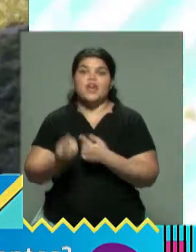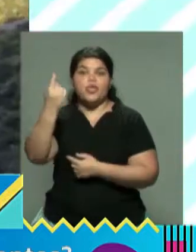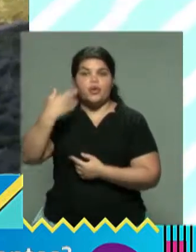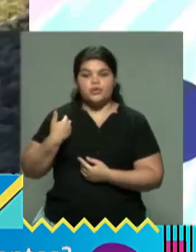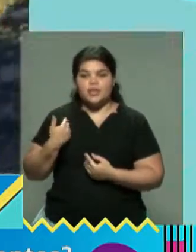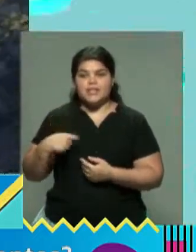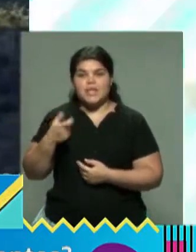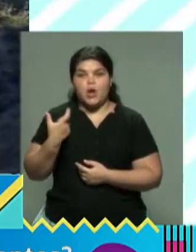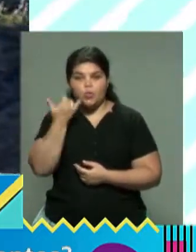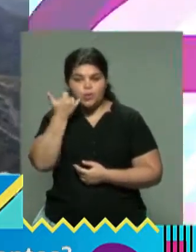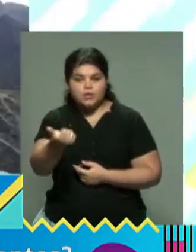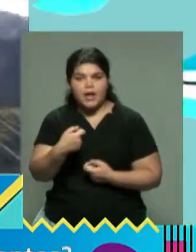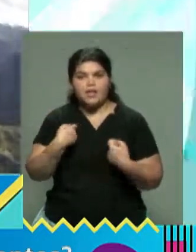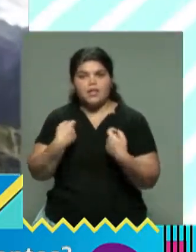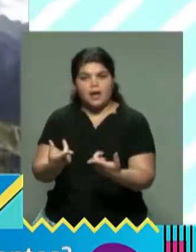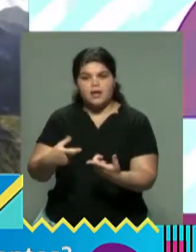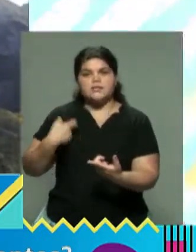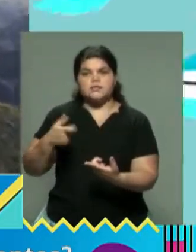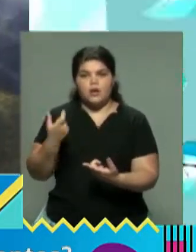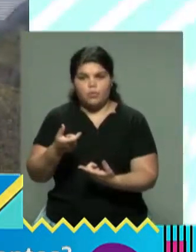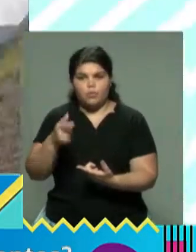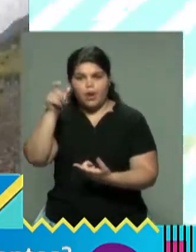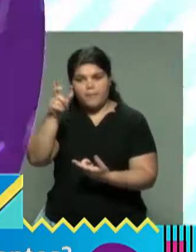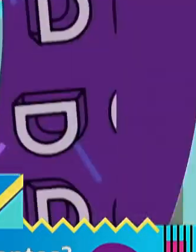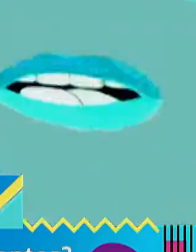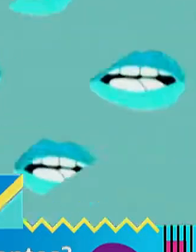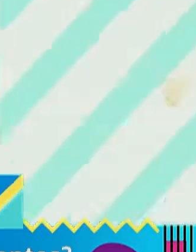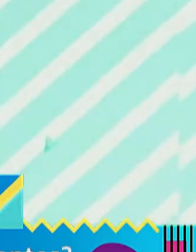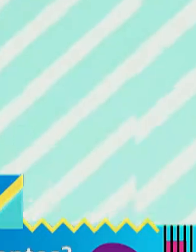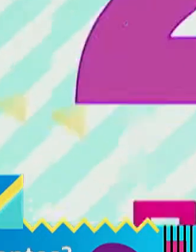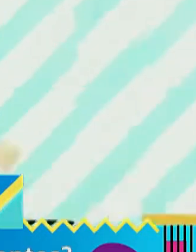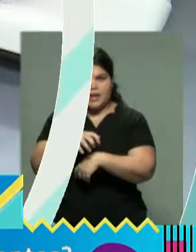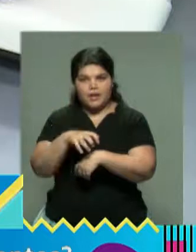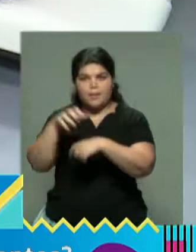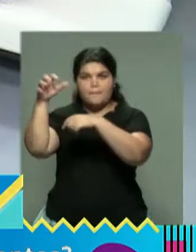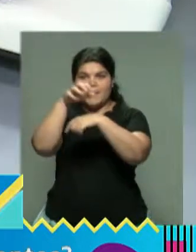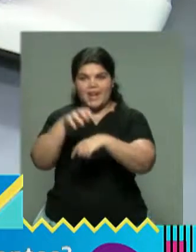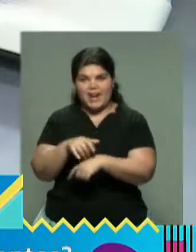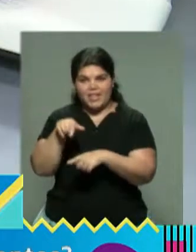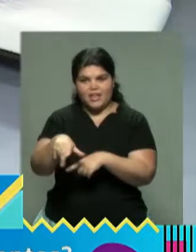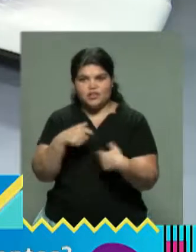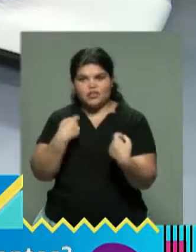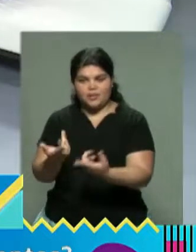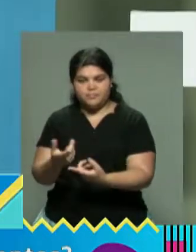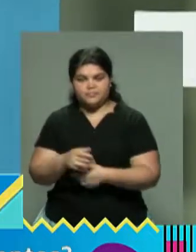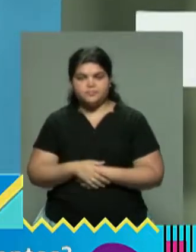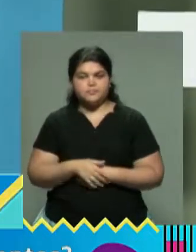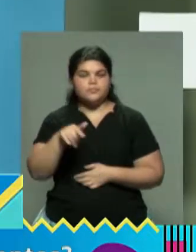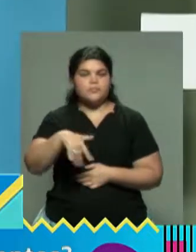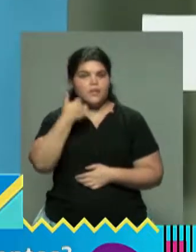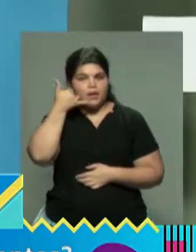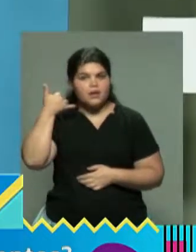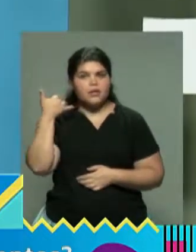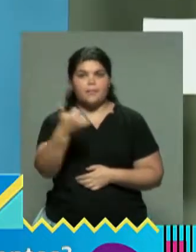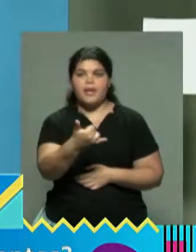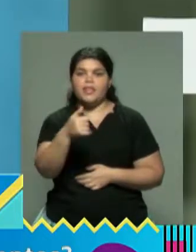al pasajero, al piloto tándem, al paracaidista en sí. Bien, vamos a ir a una llamada telefónica para conocer estos